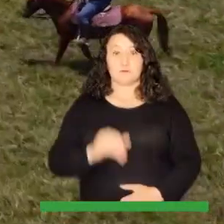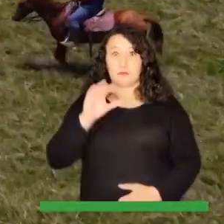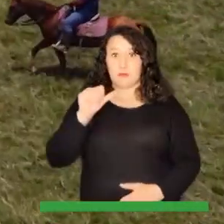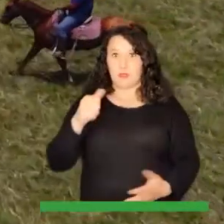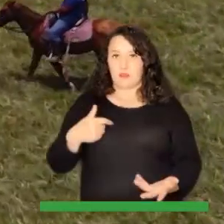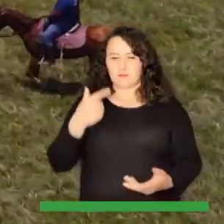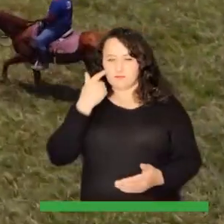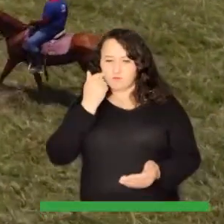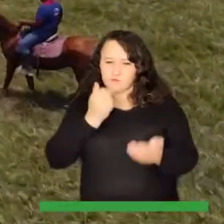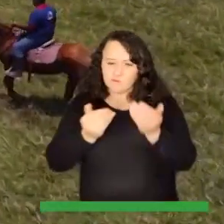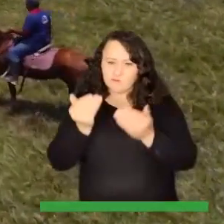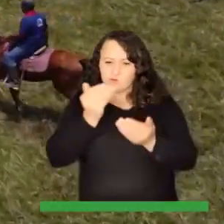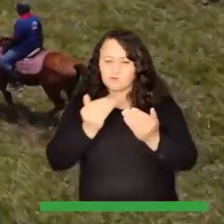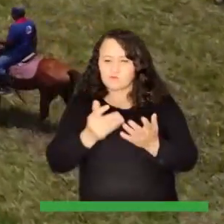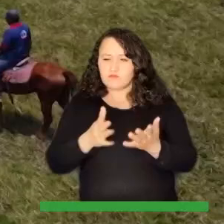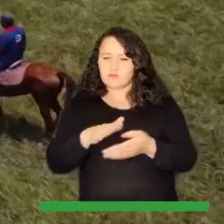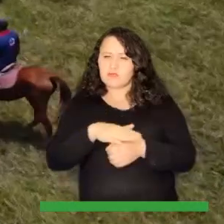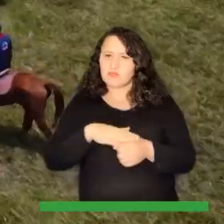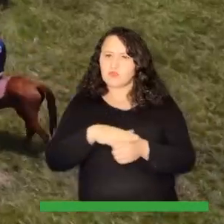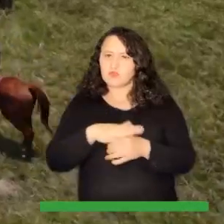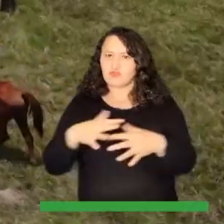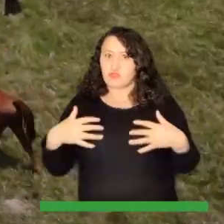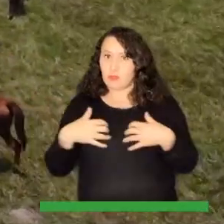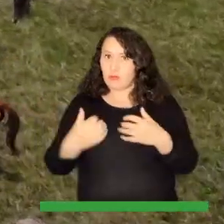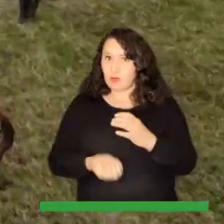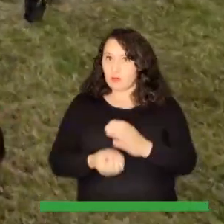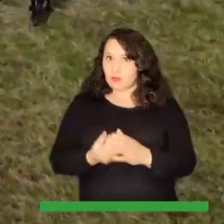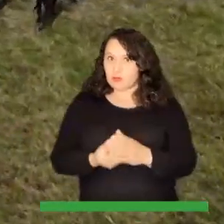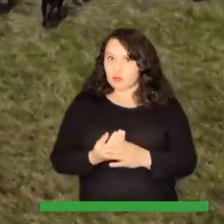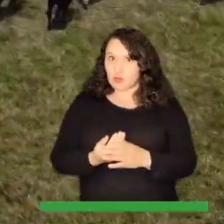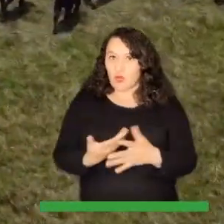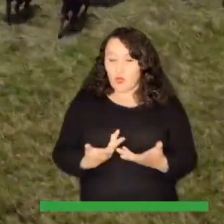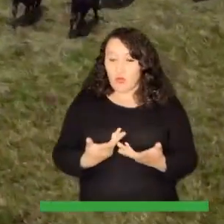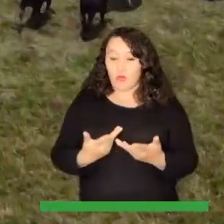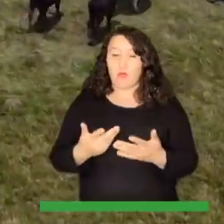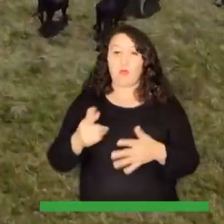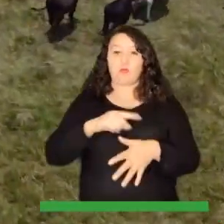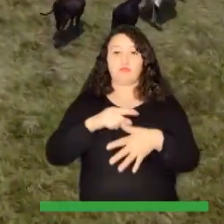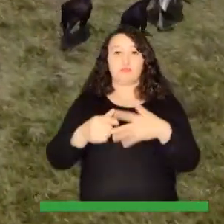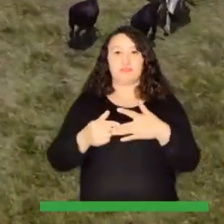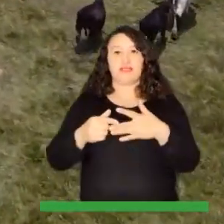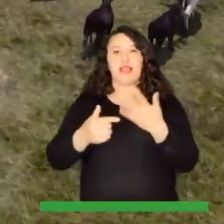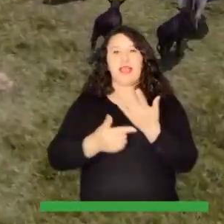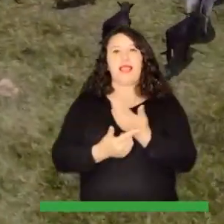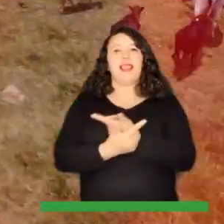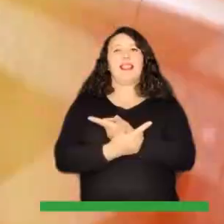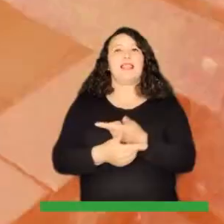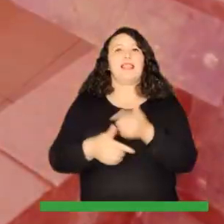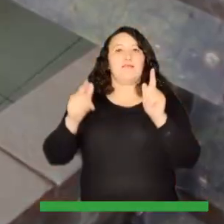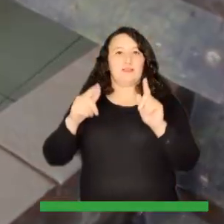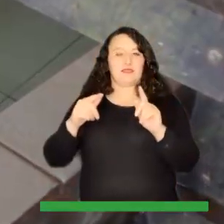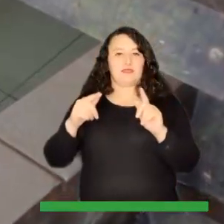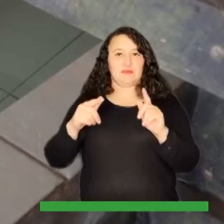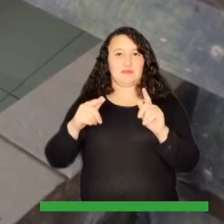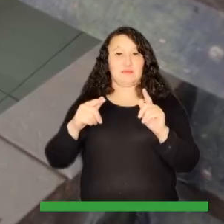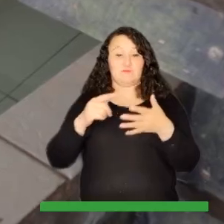El ICA evalúa las condiciones en las que viven los animales de producción en torno a las 5 libertades del bienestar animal. Libre de